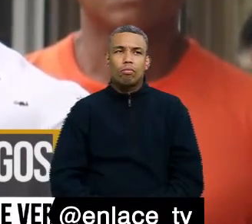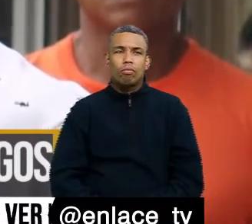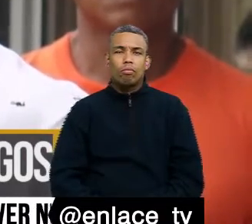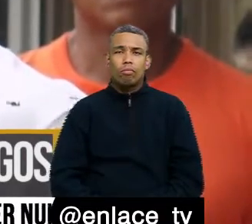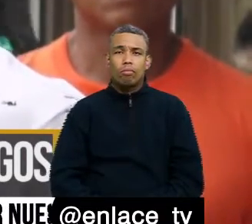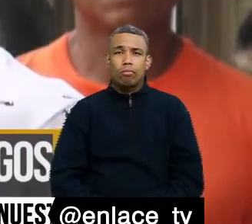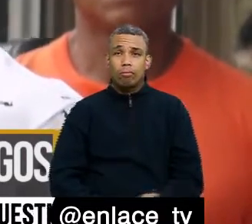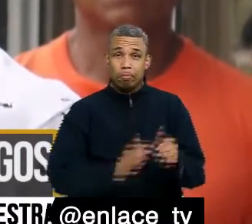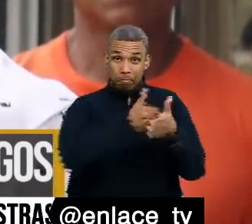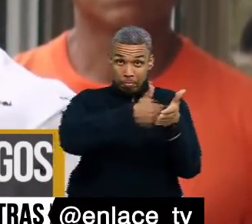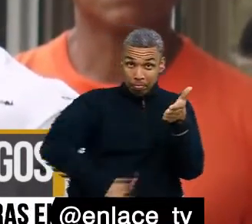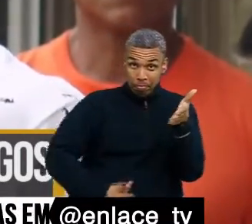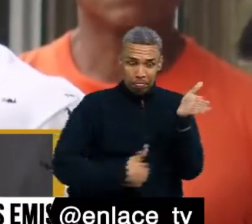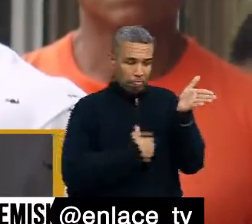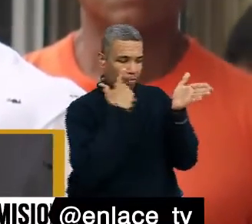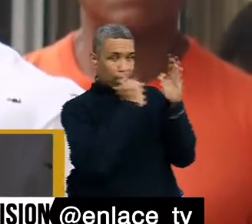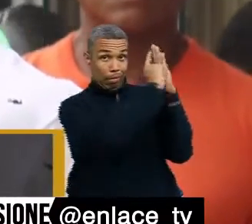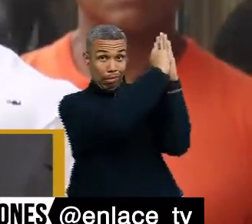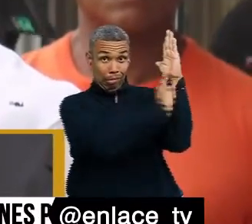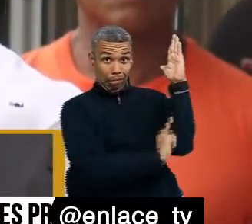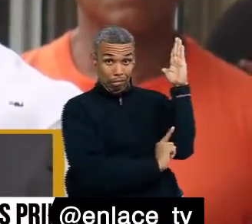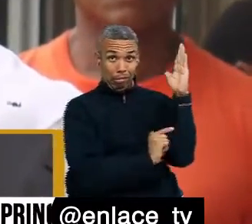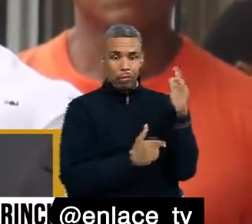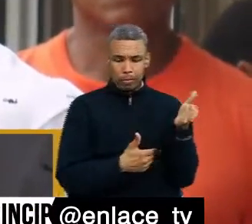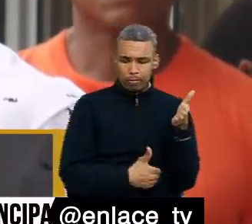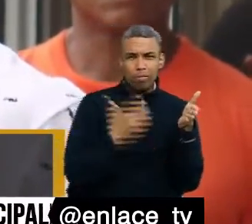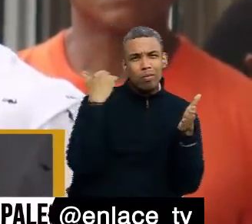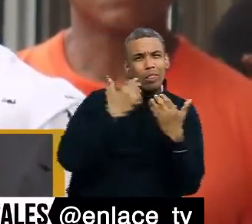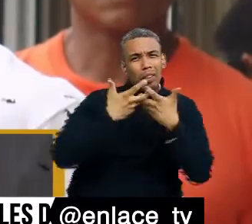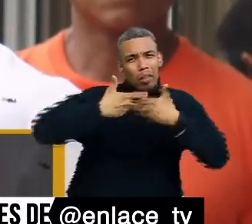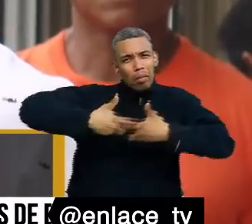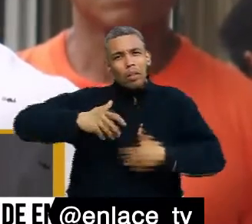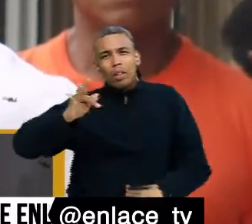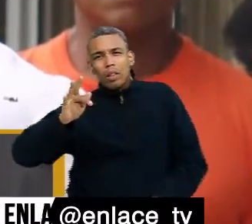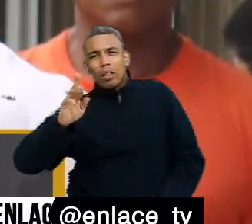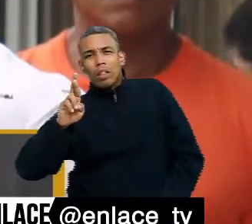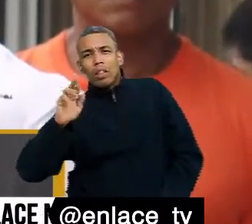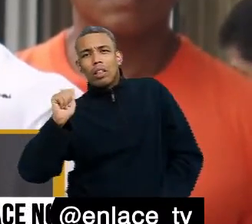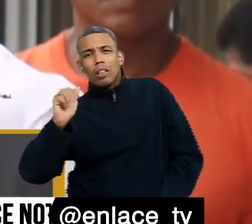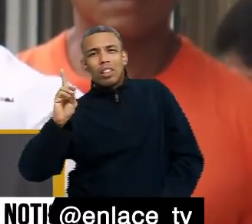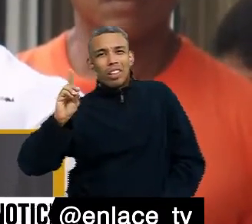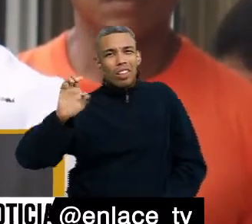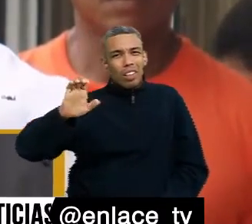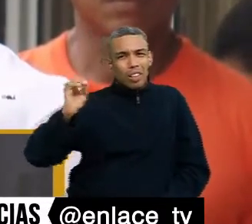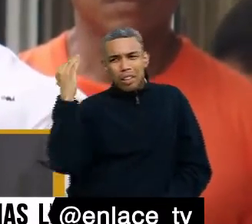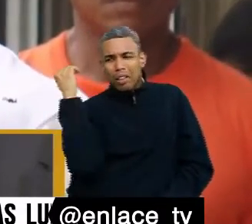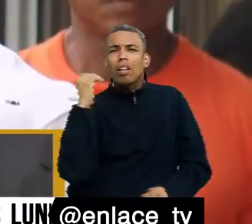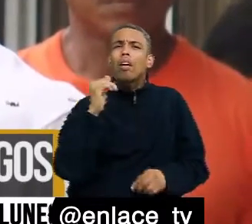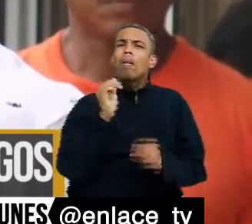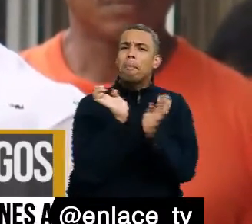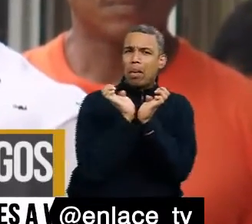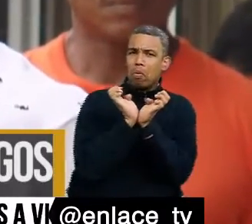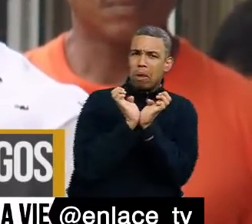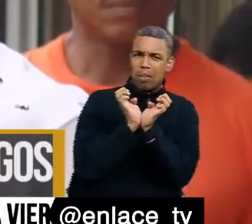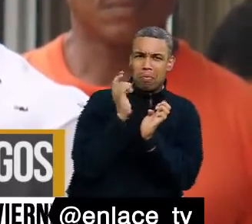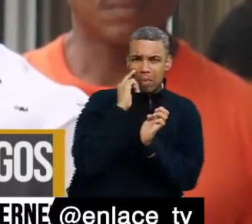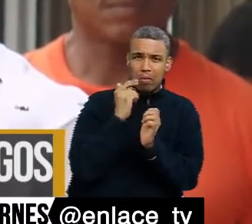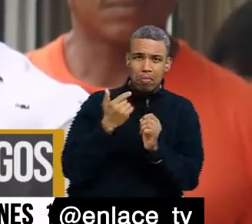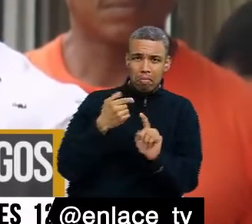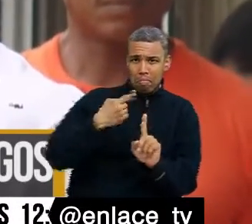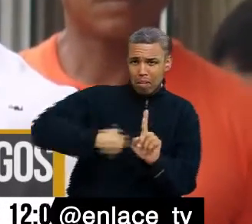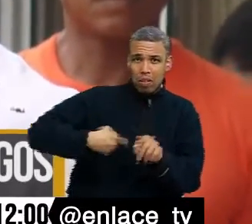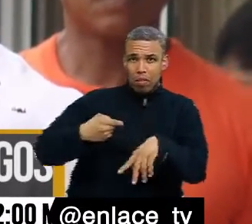que la empresa Tradeco CP Consorcio Gran Vía Yuma me entregó el día 16 de mayo, y la cual la tengo aquí